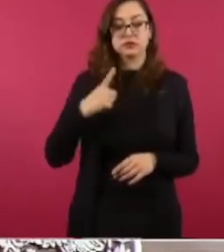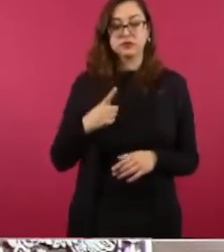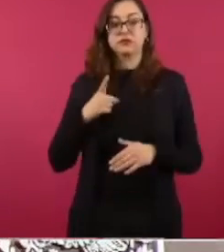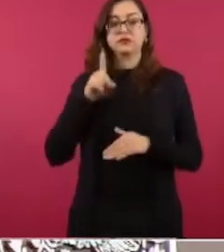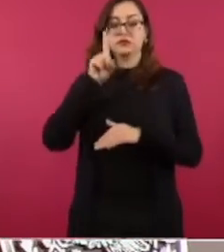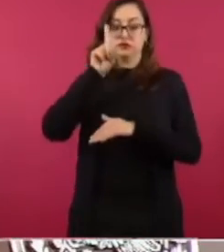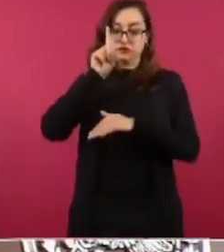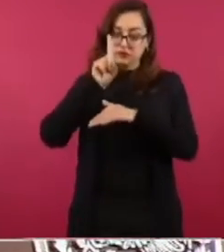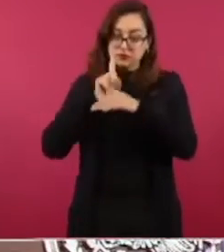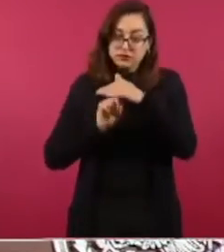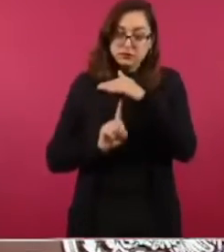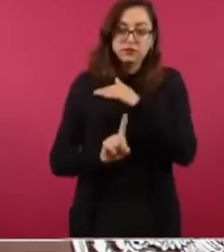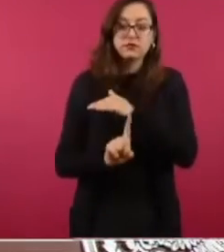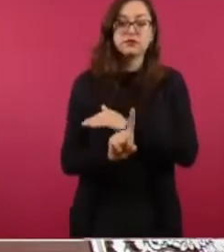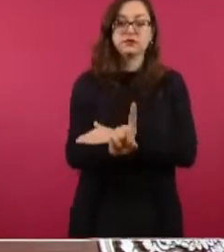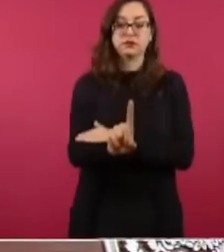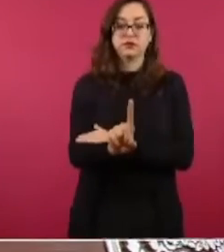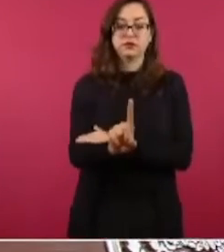Tiene que llegar